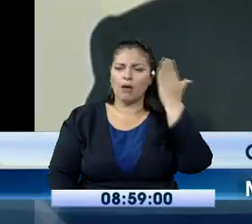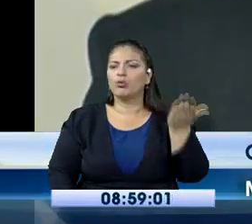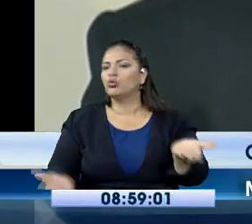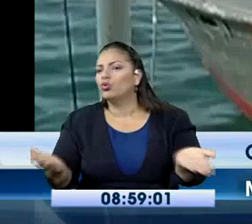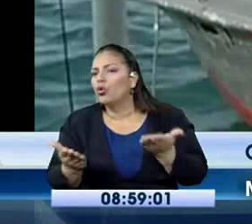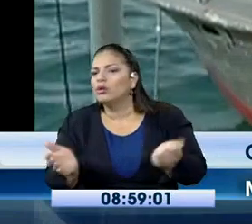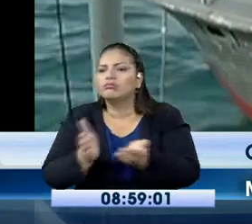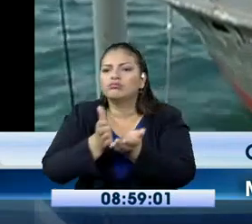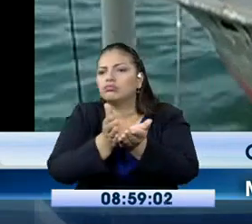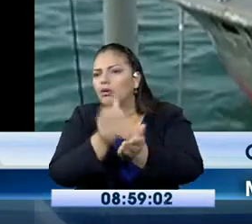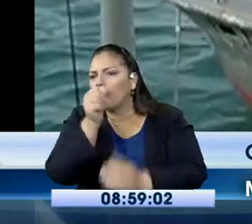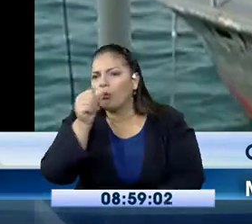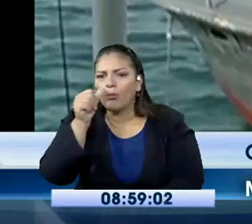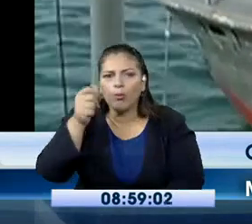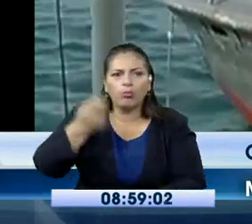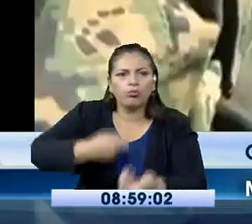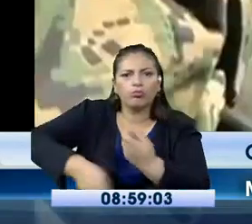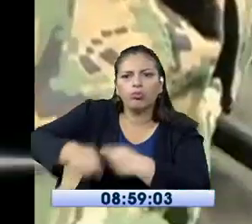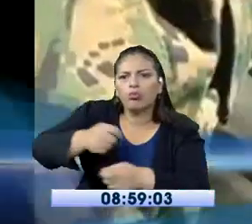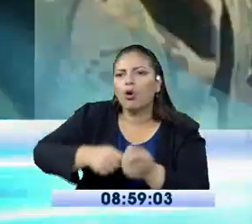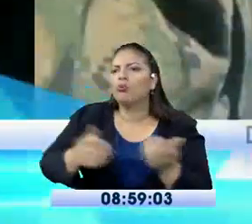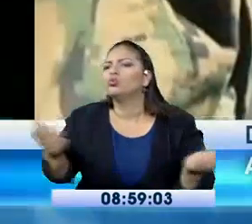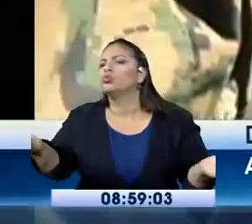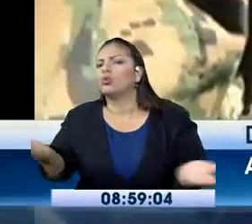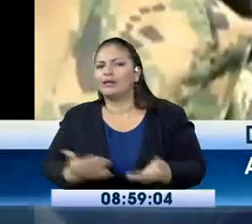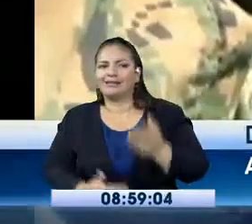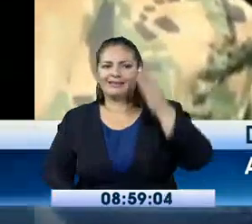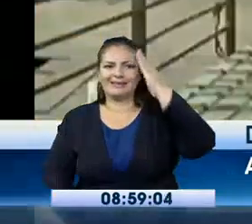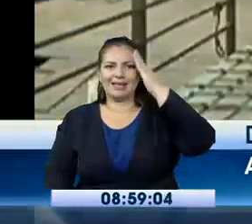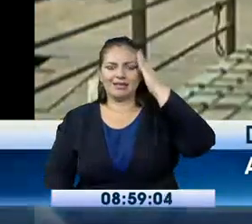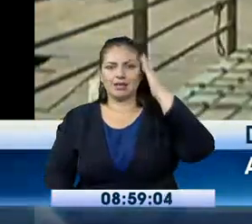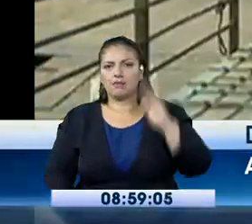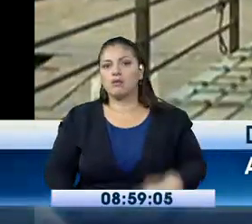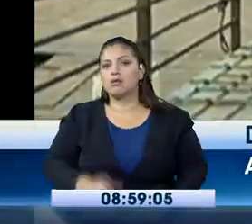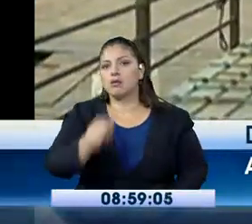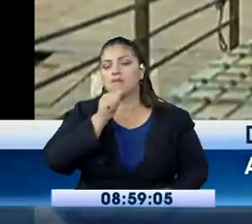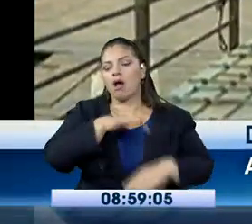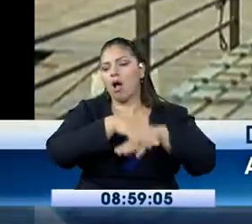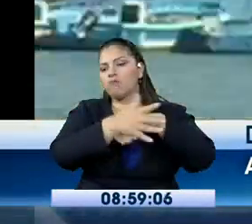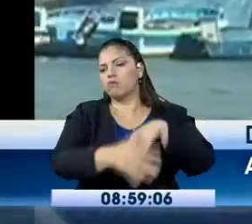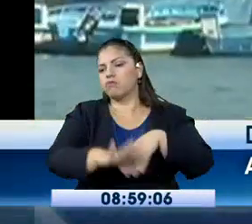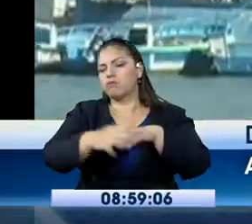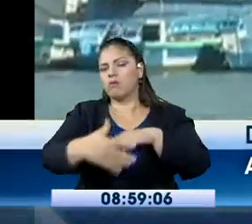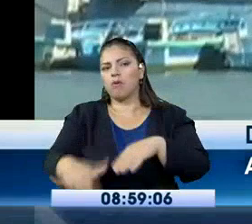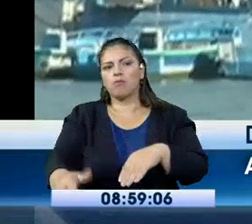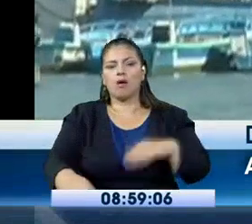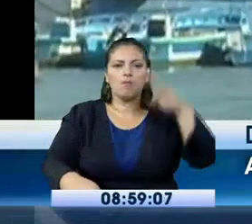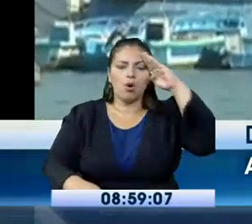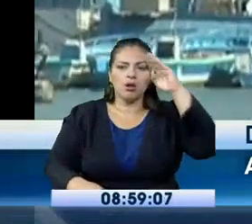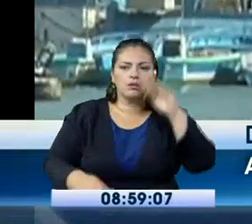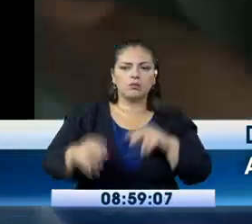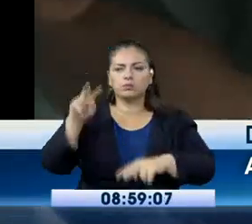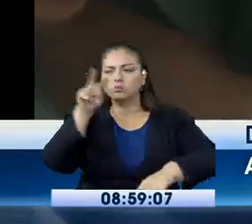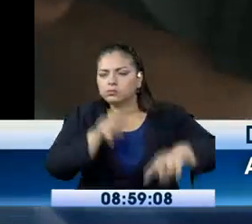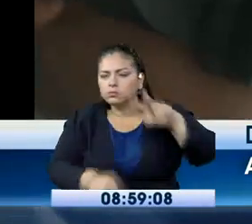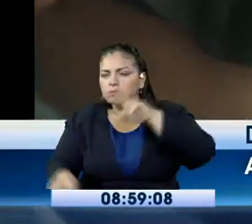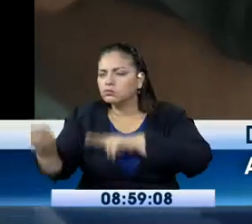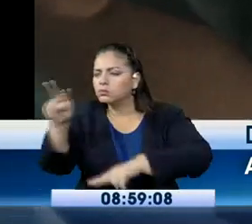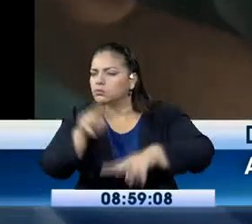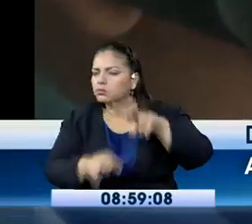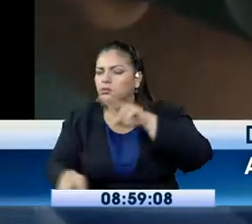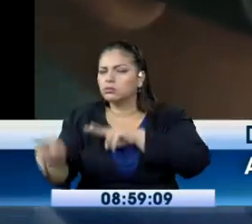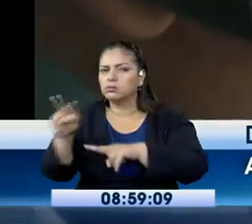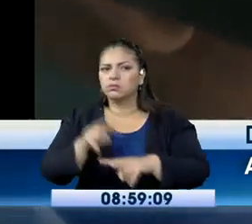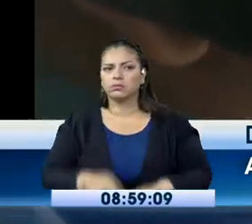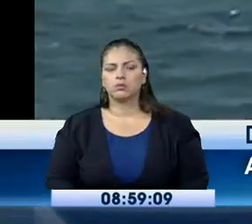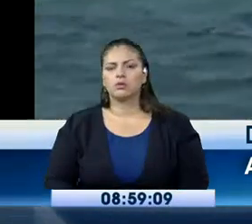determinado que reciben apoyo logístico en el mar para reabastecimientos de combustible y estas lanchas van